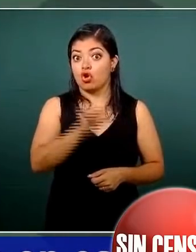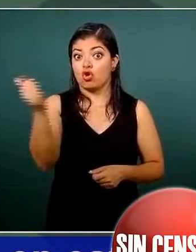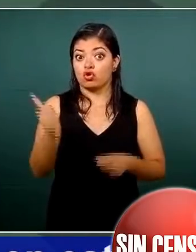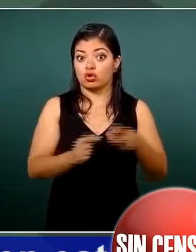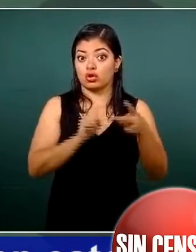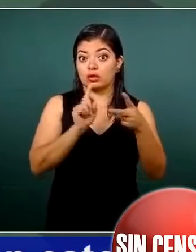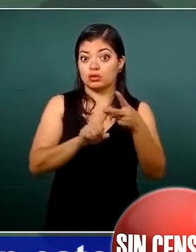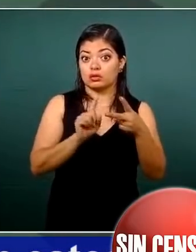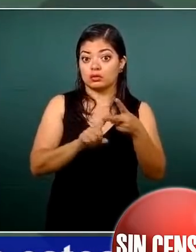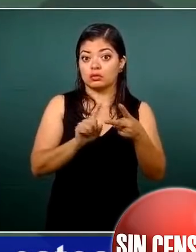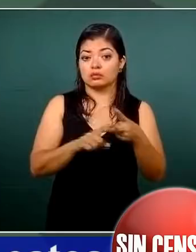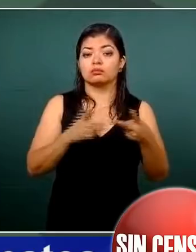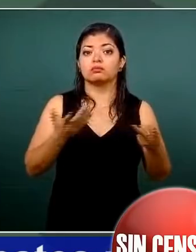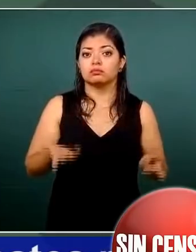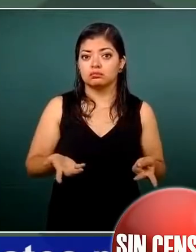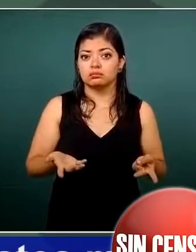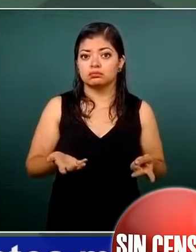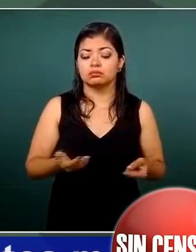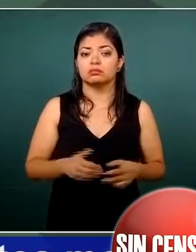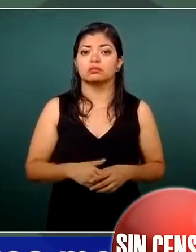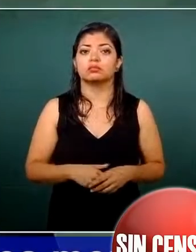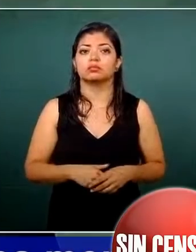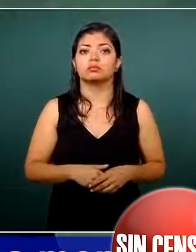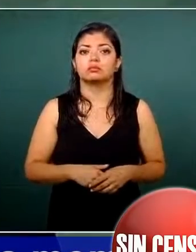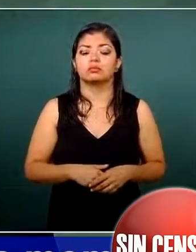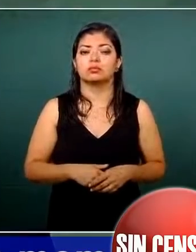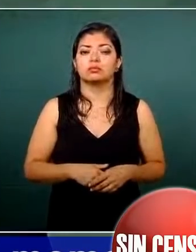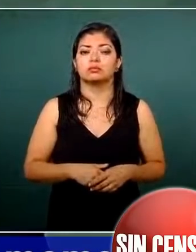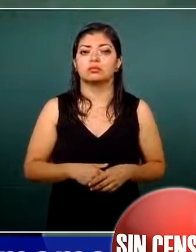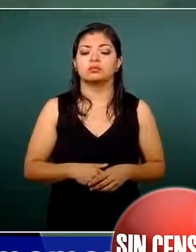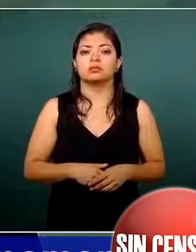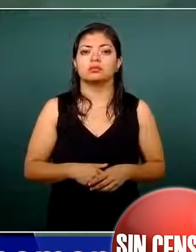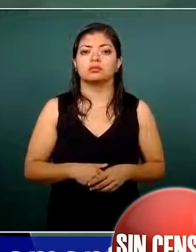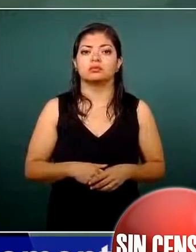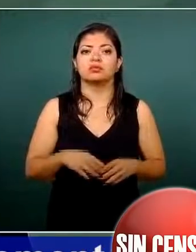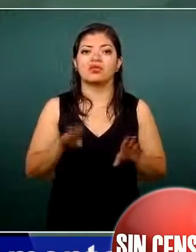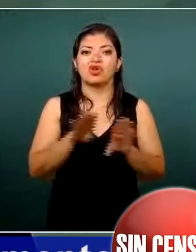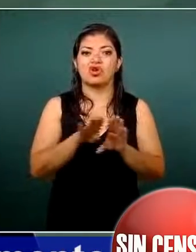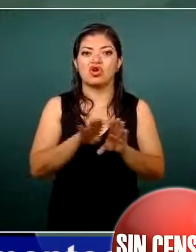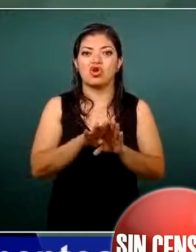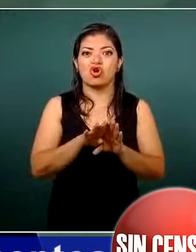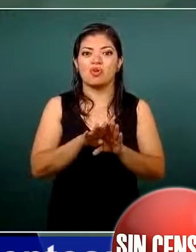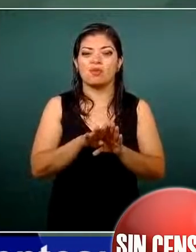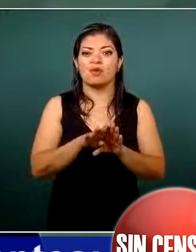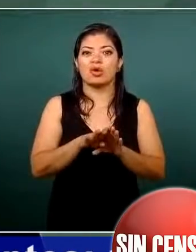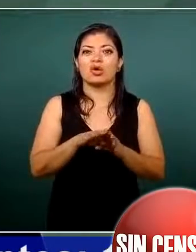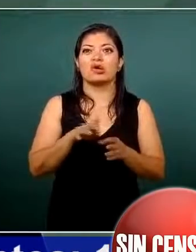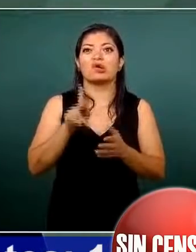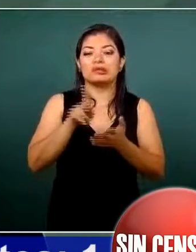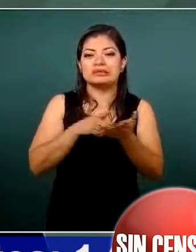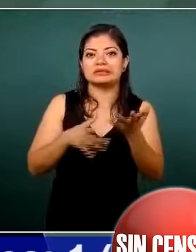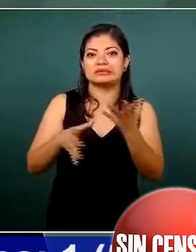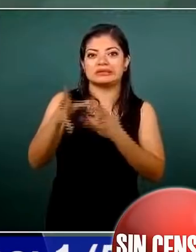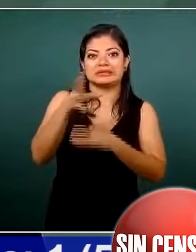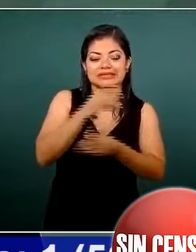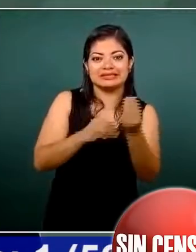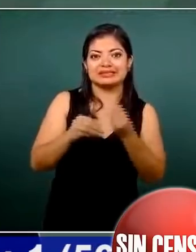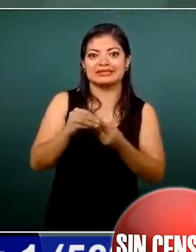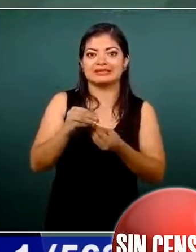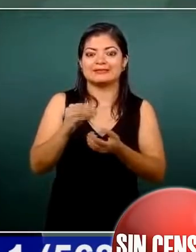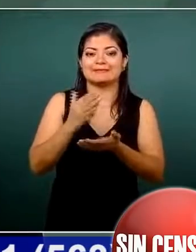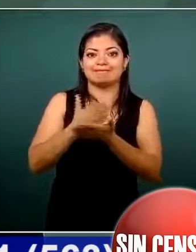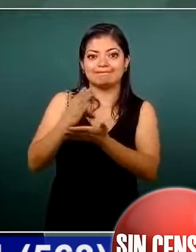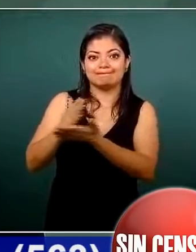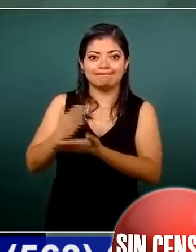opción es contratar o reestructurar las deudas. En